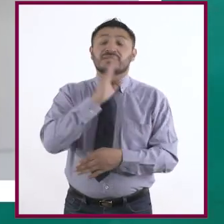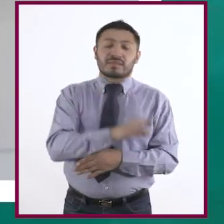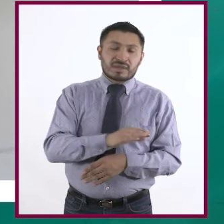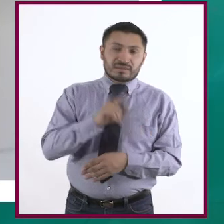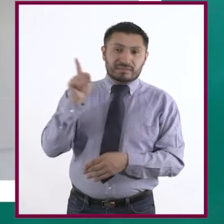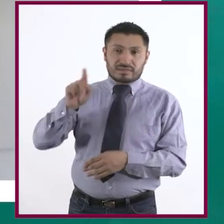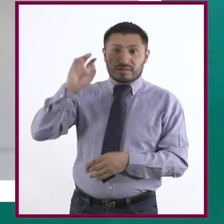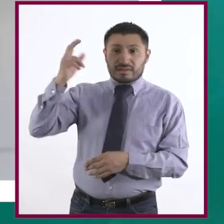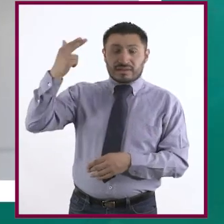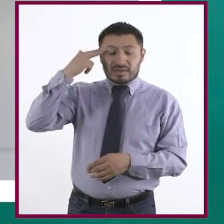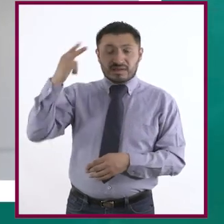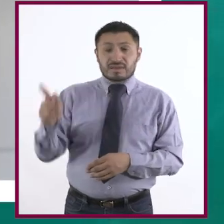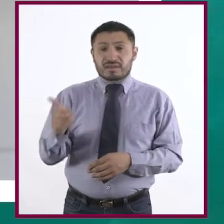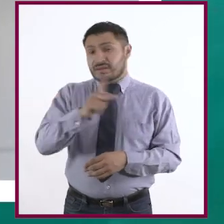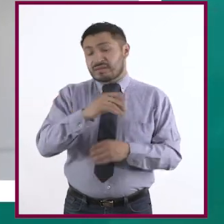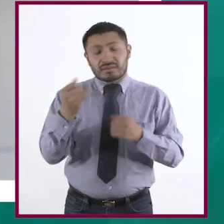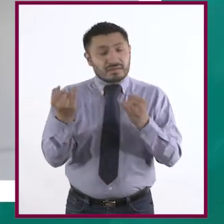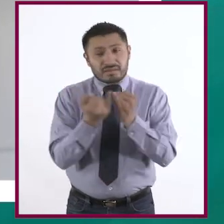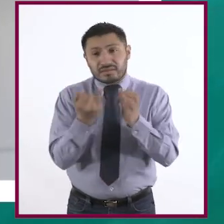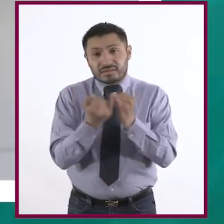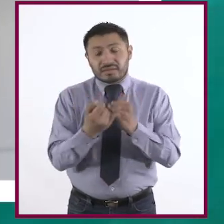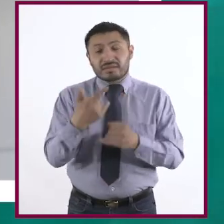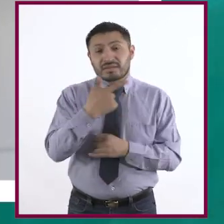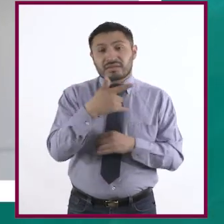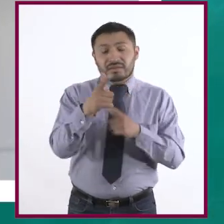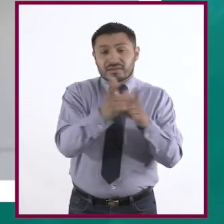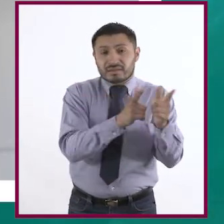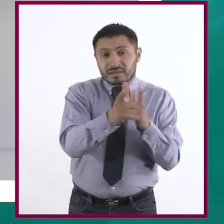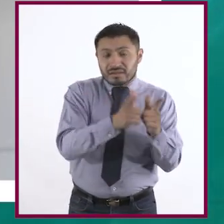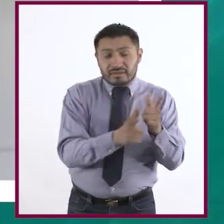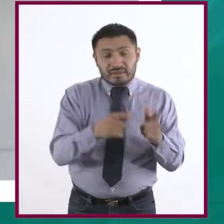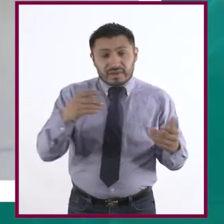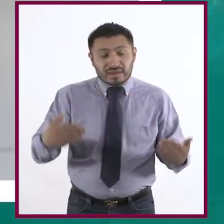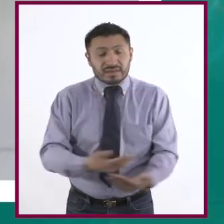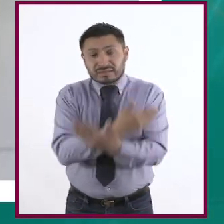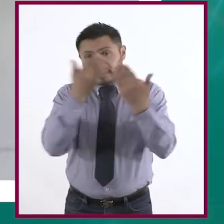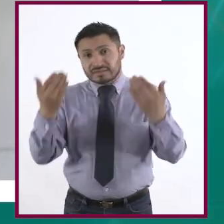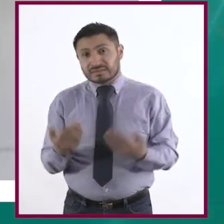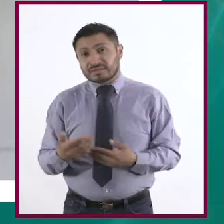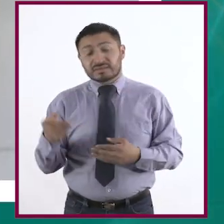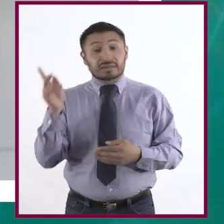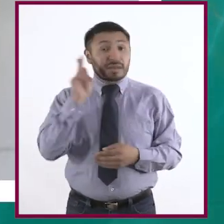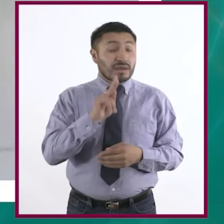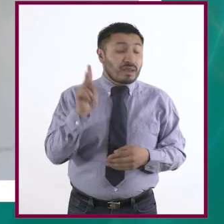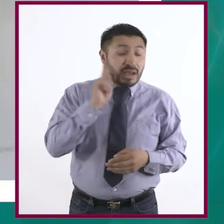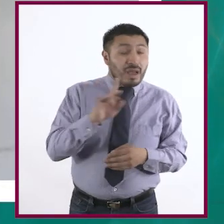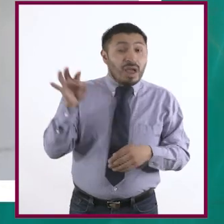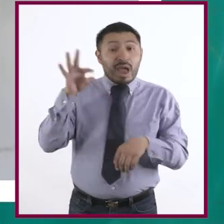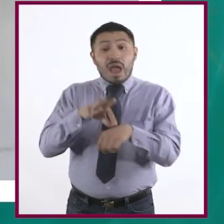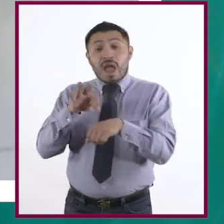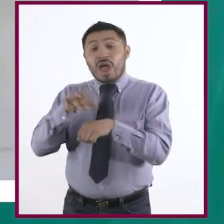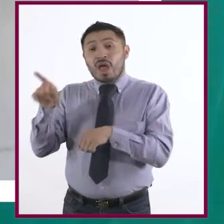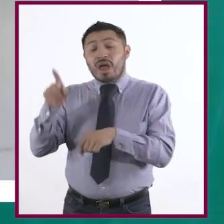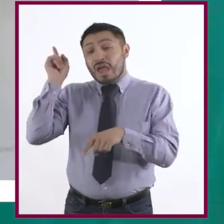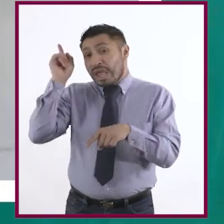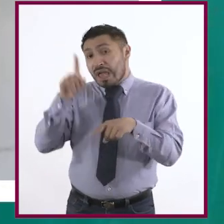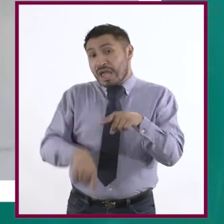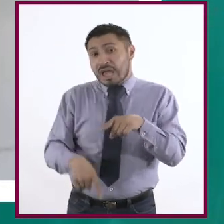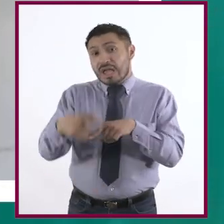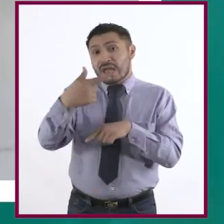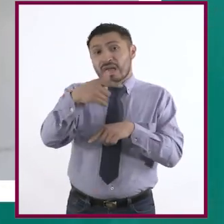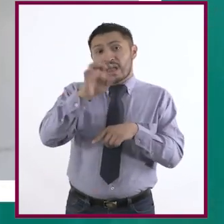Nana, de estas gemelitas, donde supuestamente el doctor había retirado